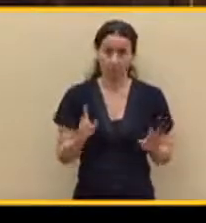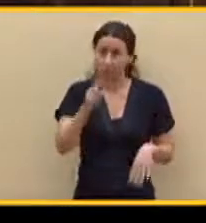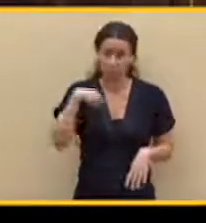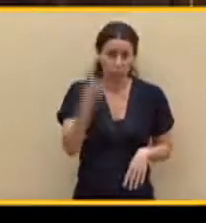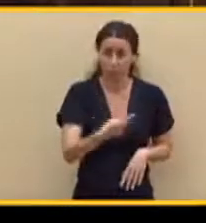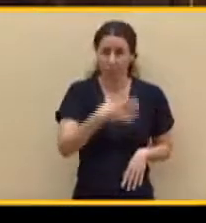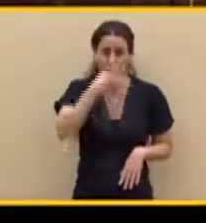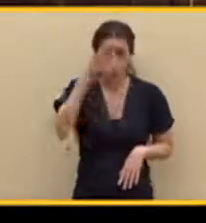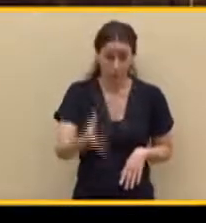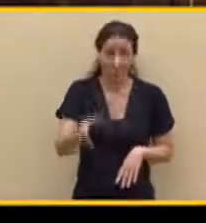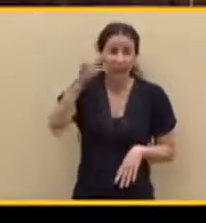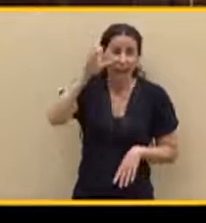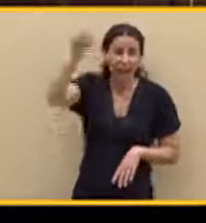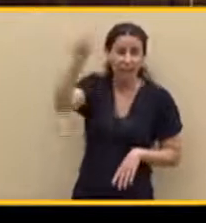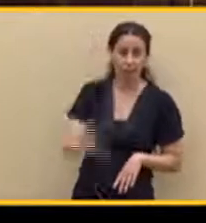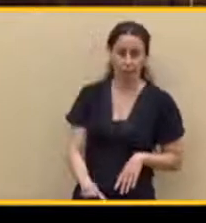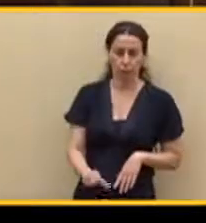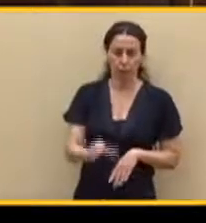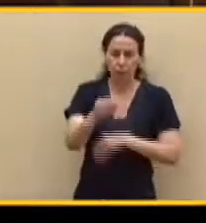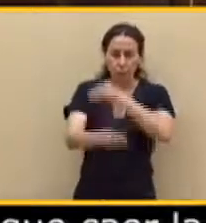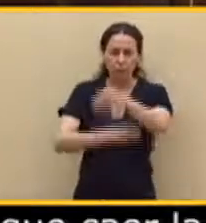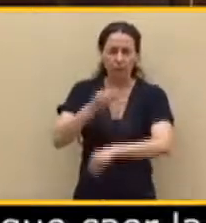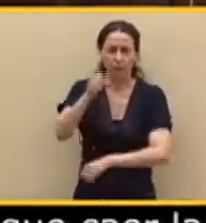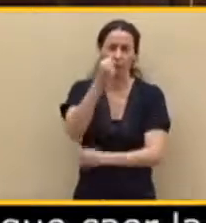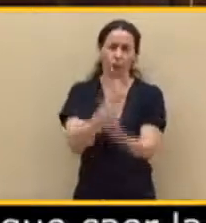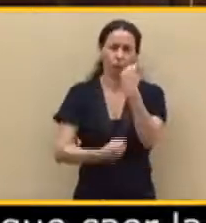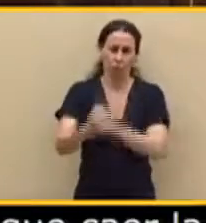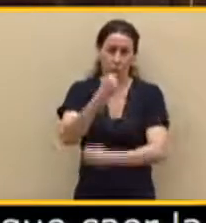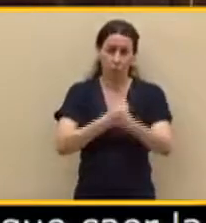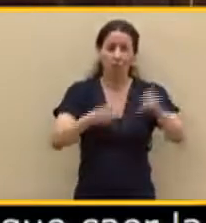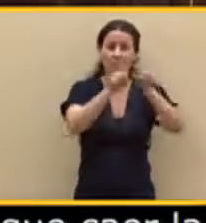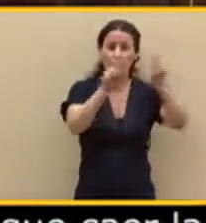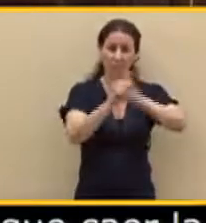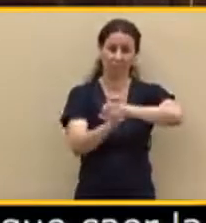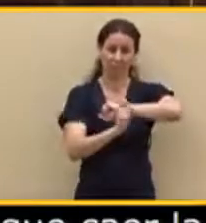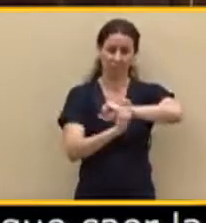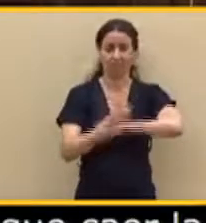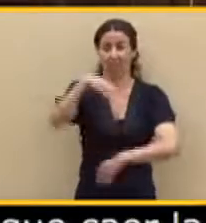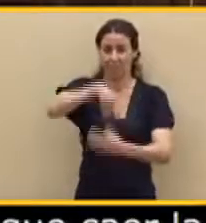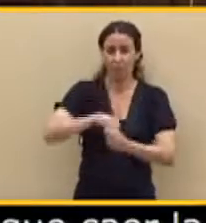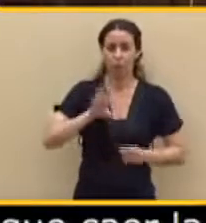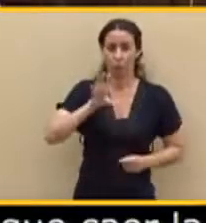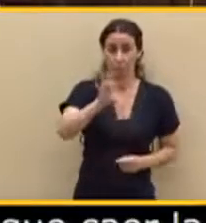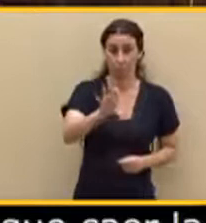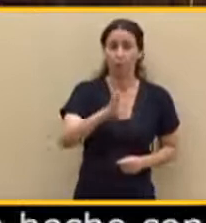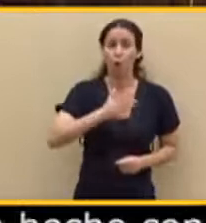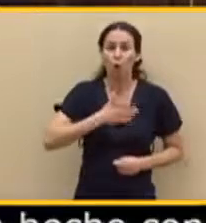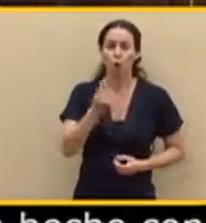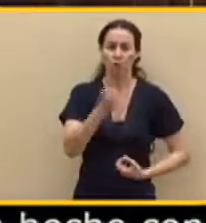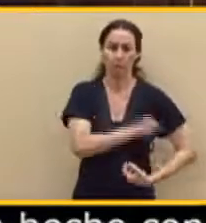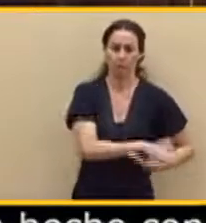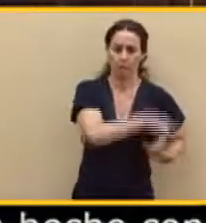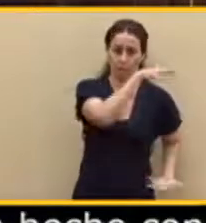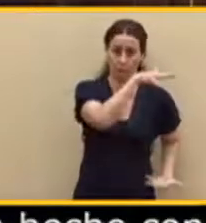que ustedes han hecho con la economía y las empresas estratégicas de nuestro país, con nuestra riqueza. Hoy ya